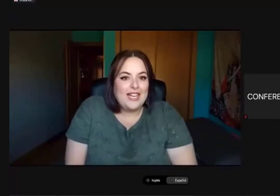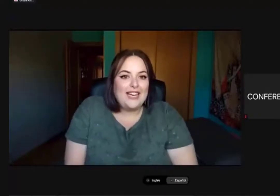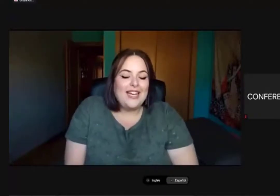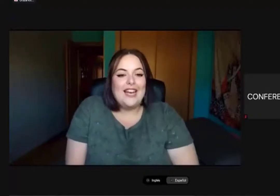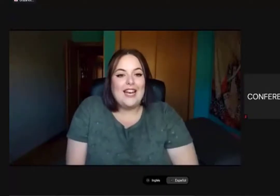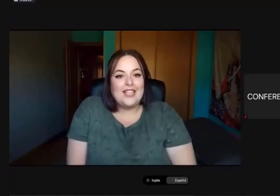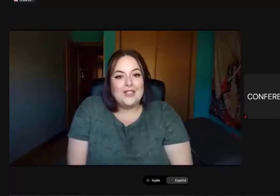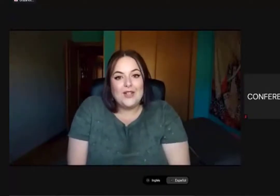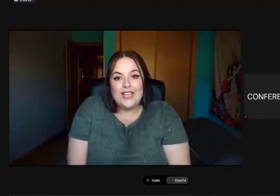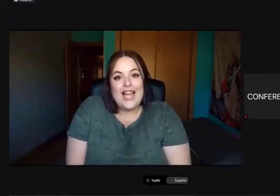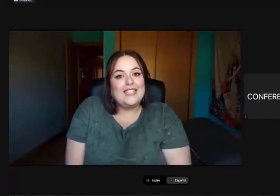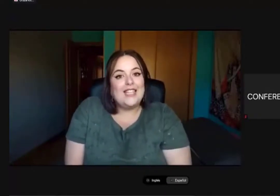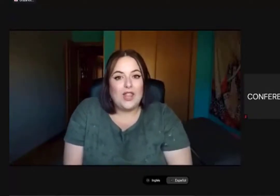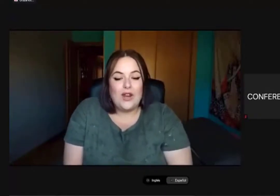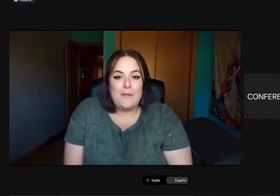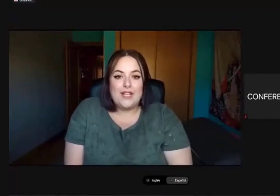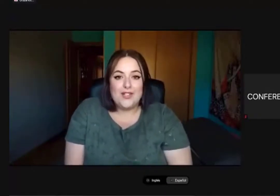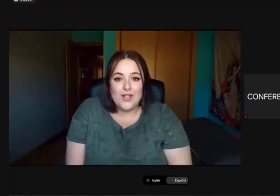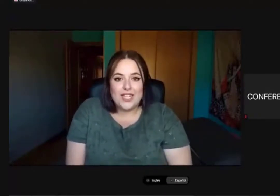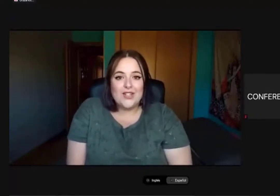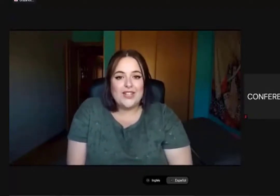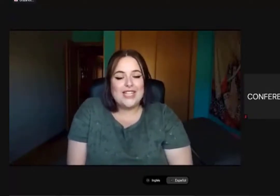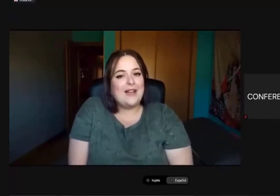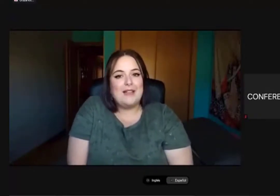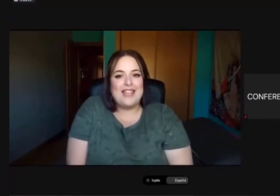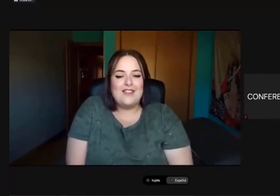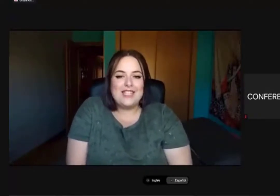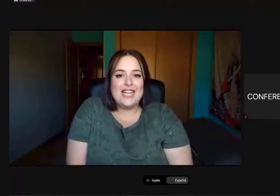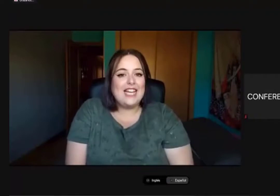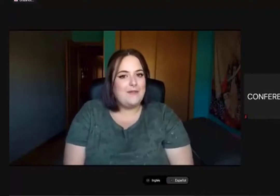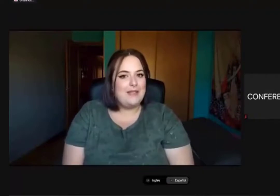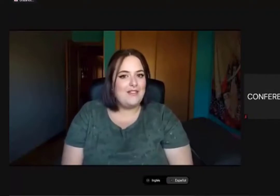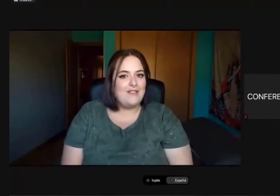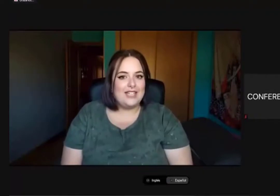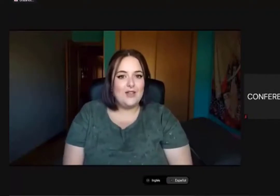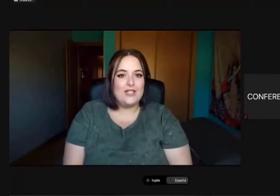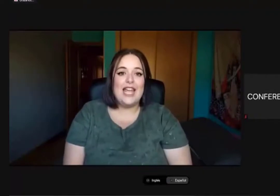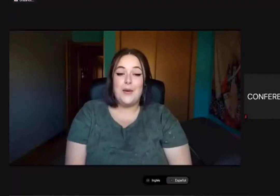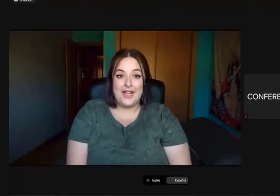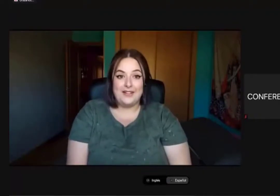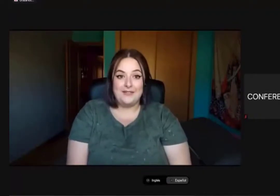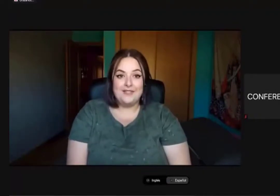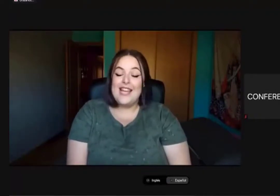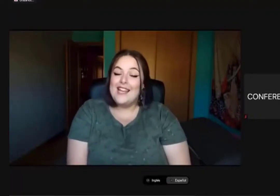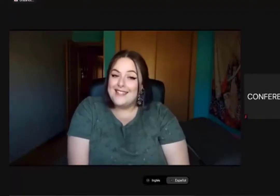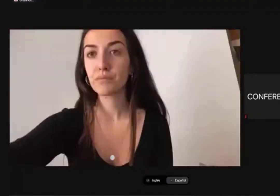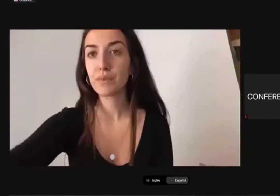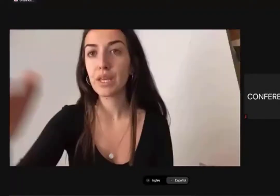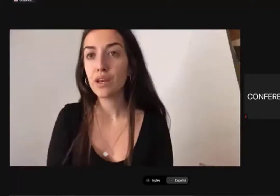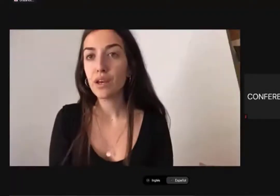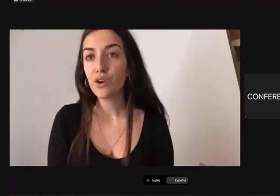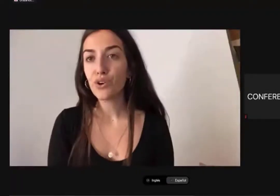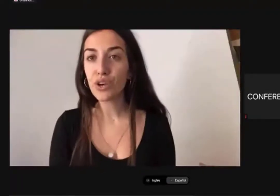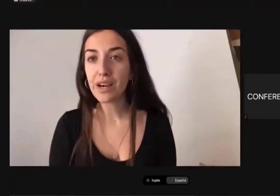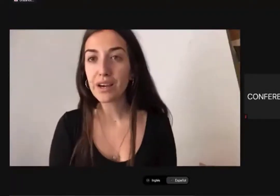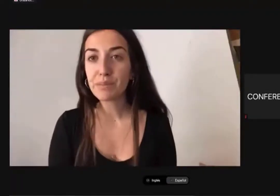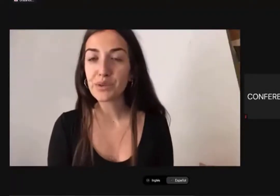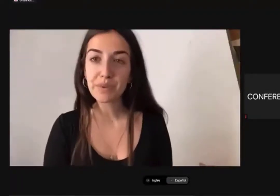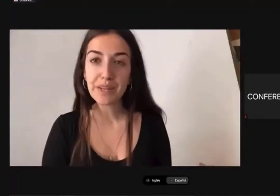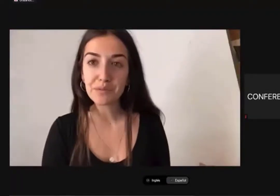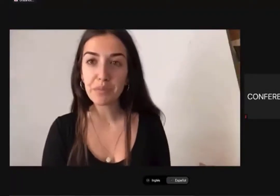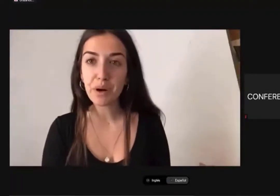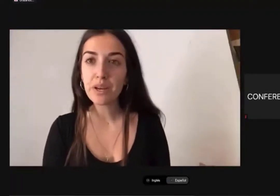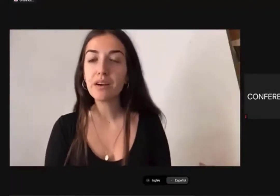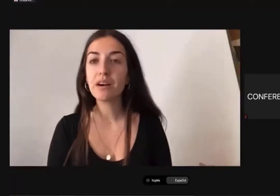terapeuta ocupacional en el Centro de Atención a Personas con Discapacidad Física Gravemente Afectados en Cuenca. Hola,